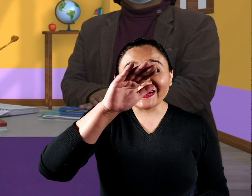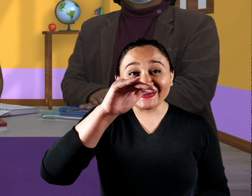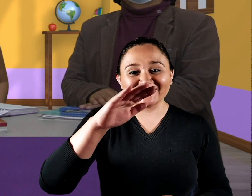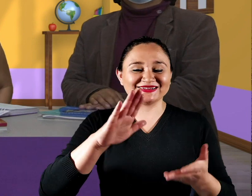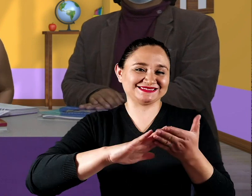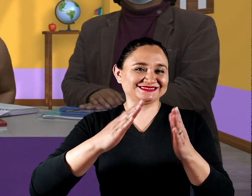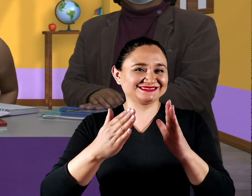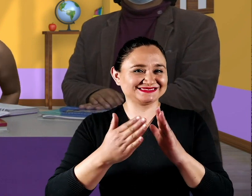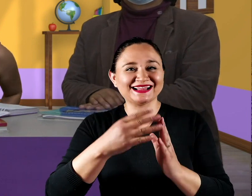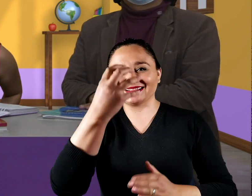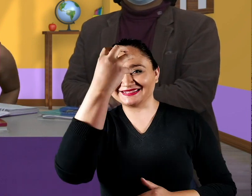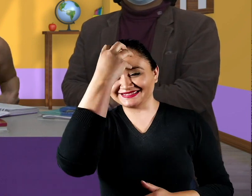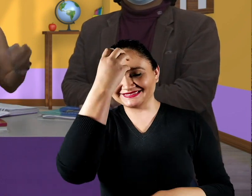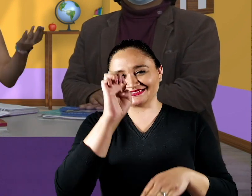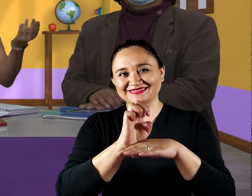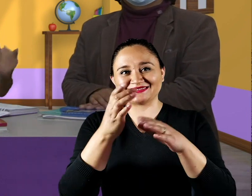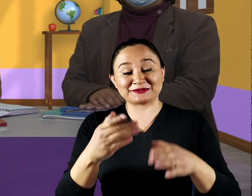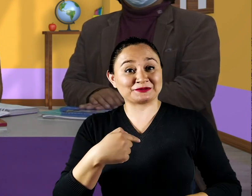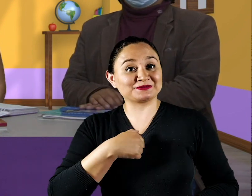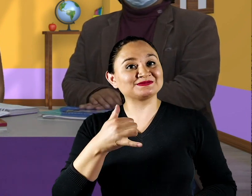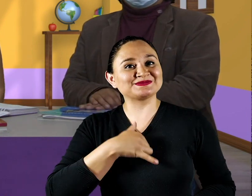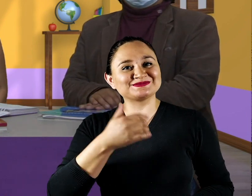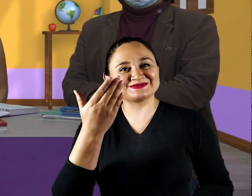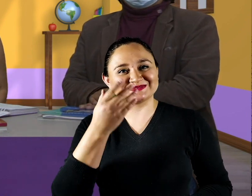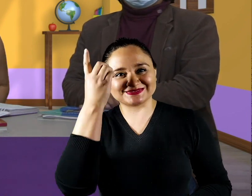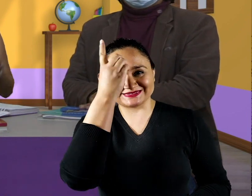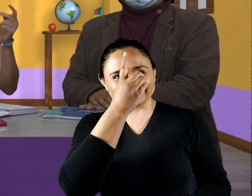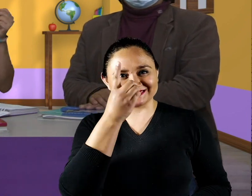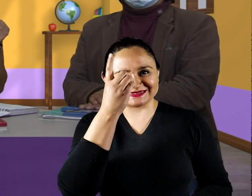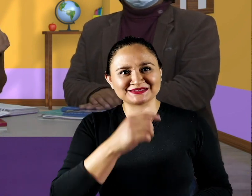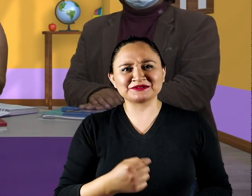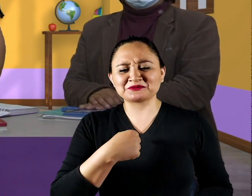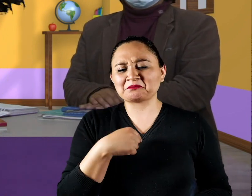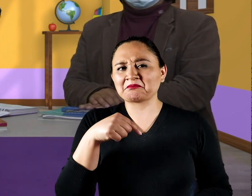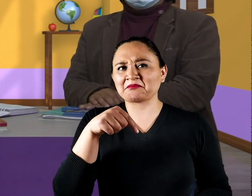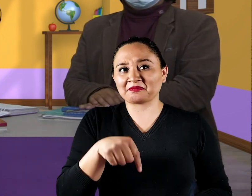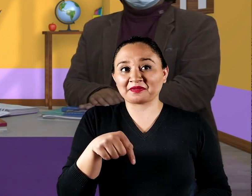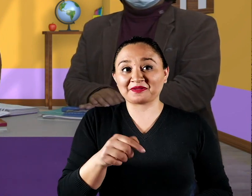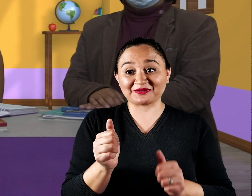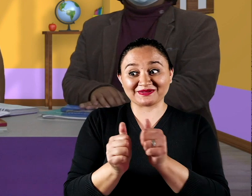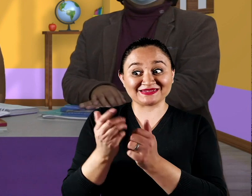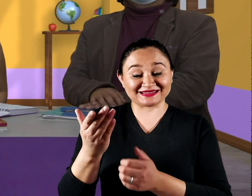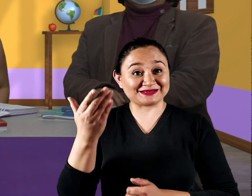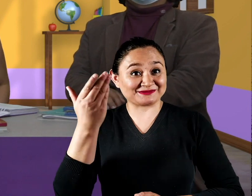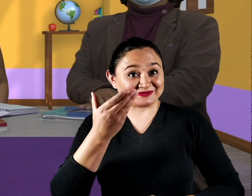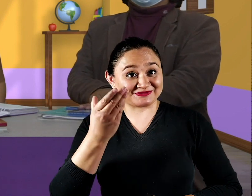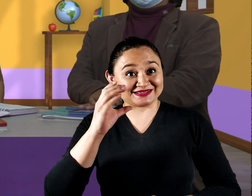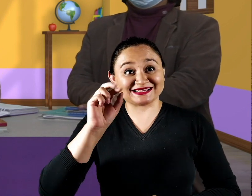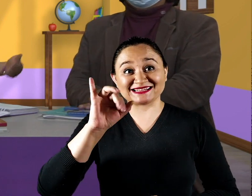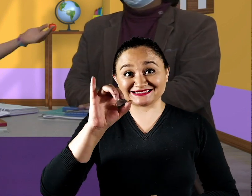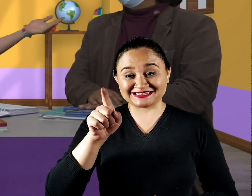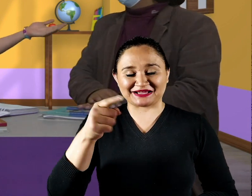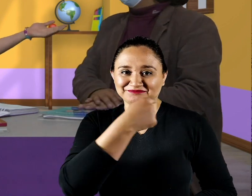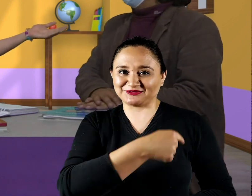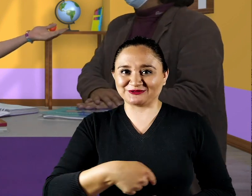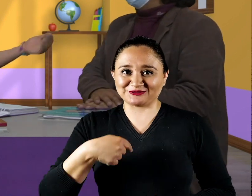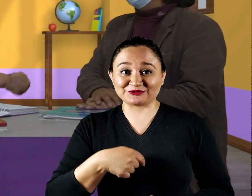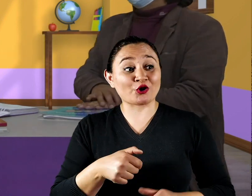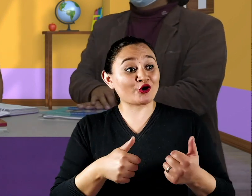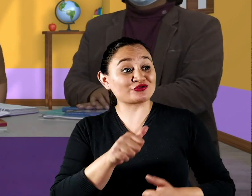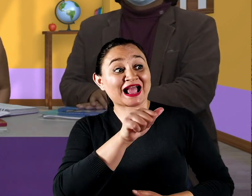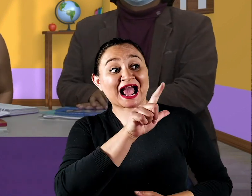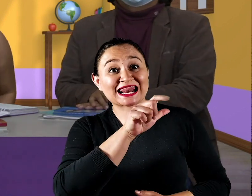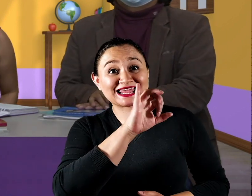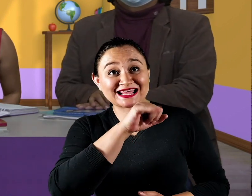Hola, comunidad educativa ecuatoriana. Soy la profe Diana. Estoy aquí con Cristina, la profe de Educación Física, y con